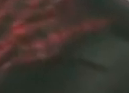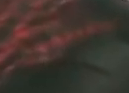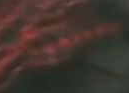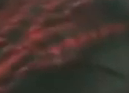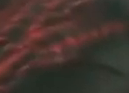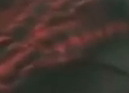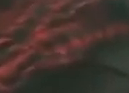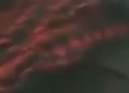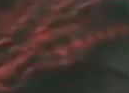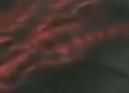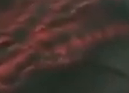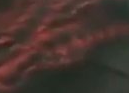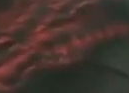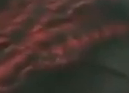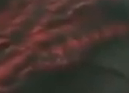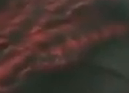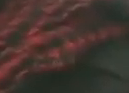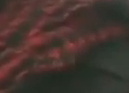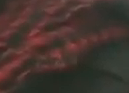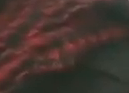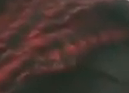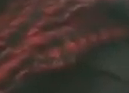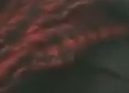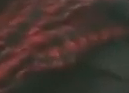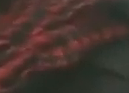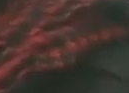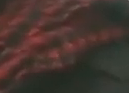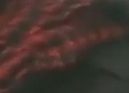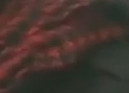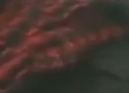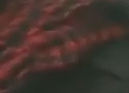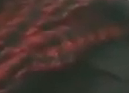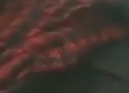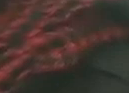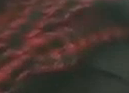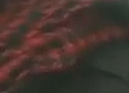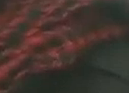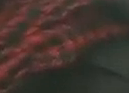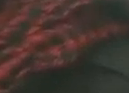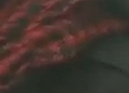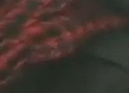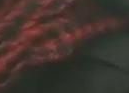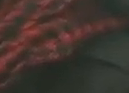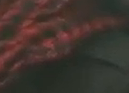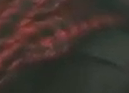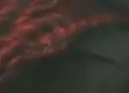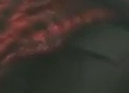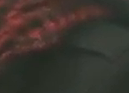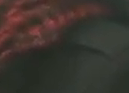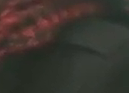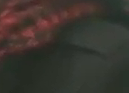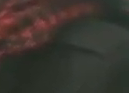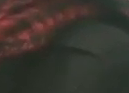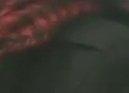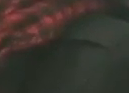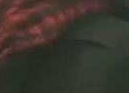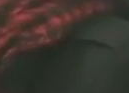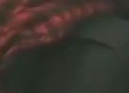la risa. No hay adiós definitivo ni finales de ceniza. Tanto